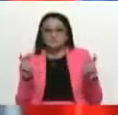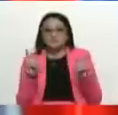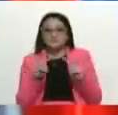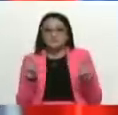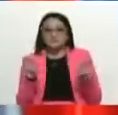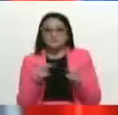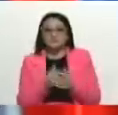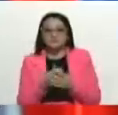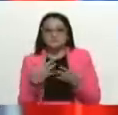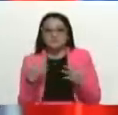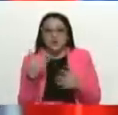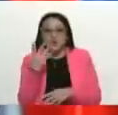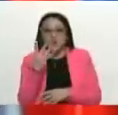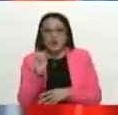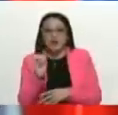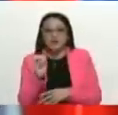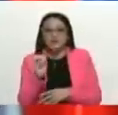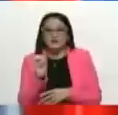al menos en